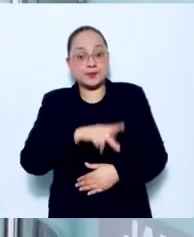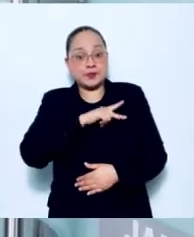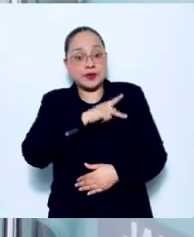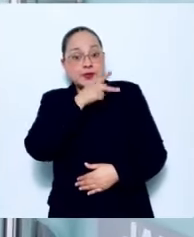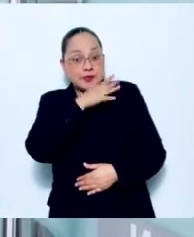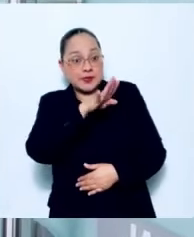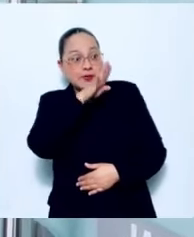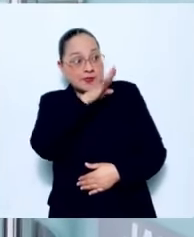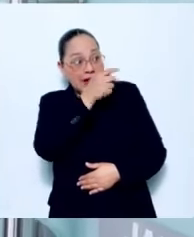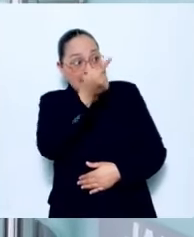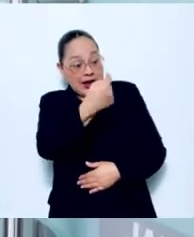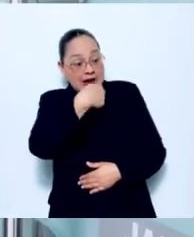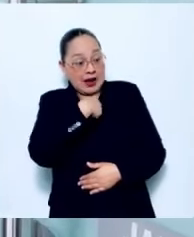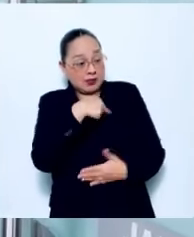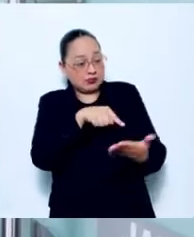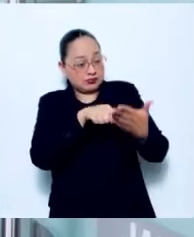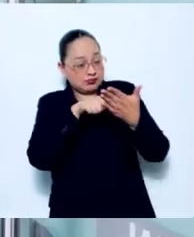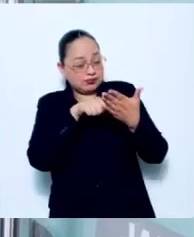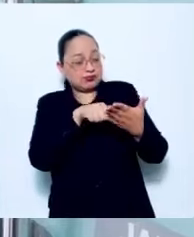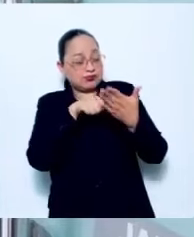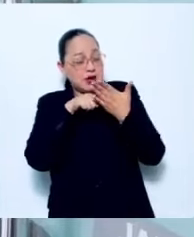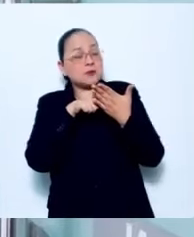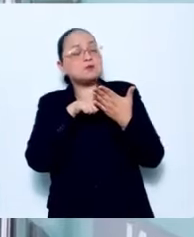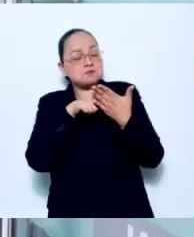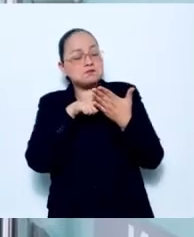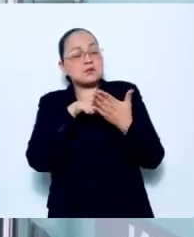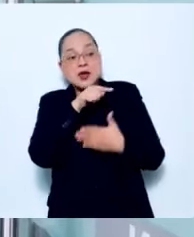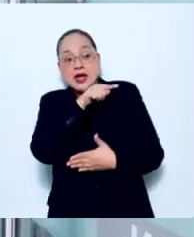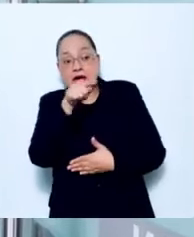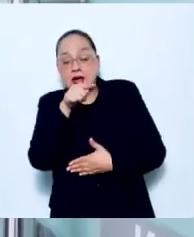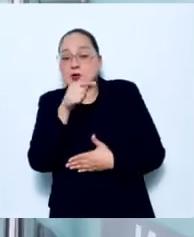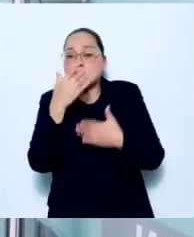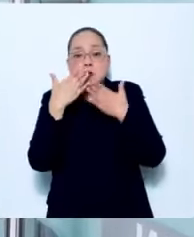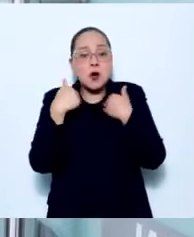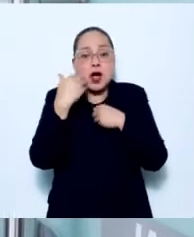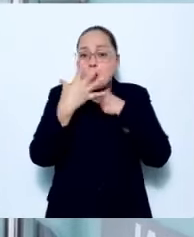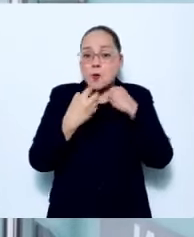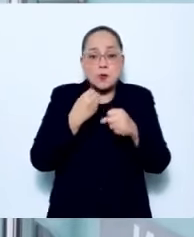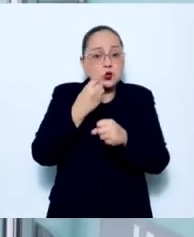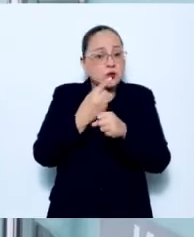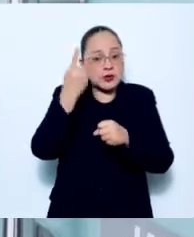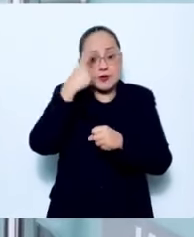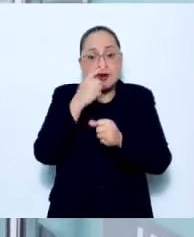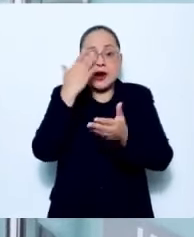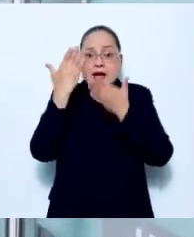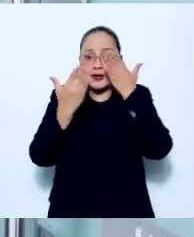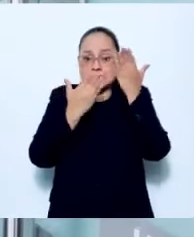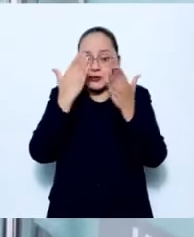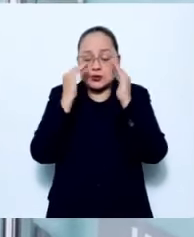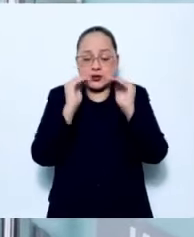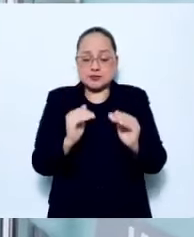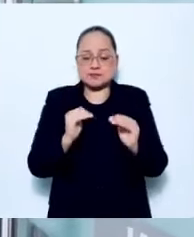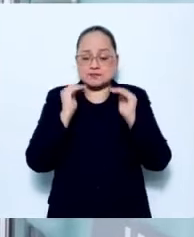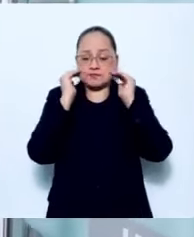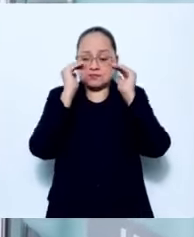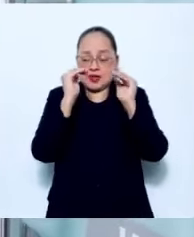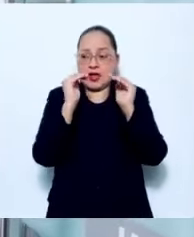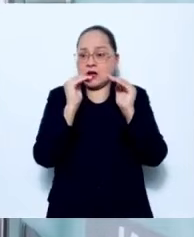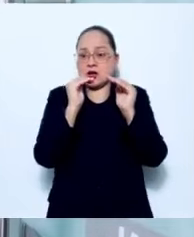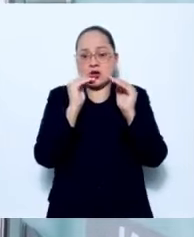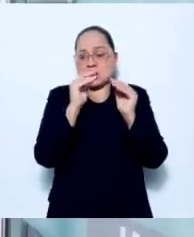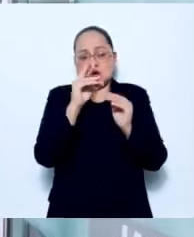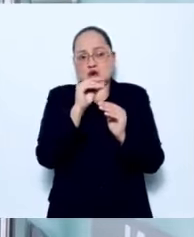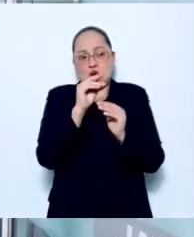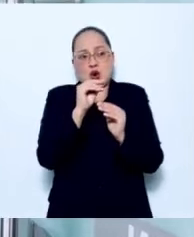padres. Mis padres efectivamente fueron gente que no tuvo la oportunidad de tener una educación mayor a una primaria. Mi